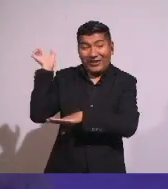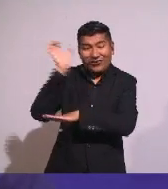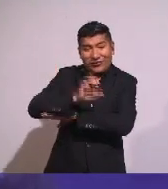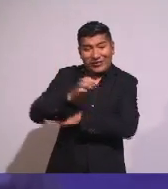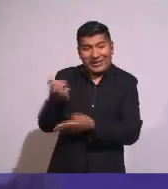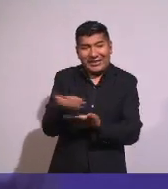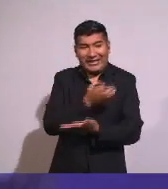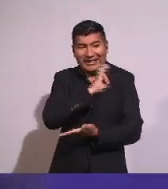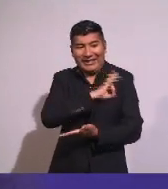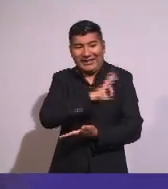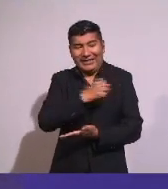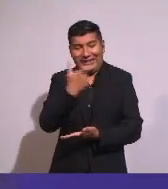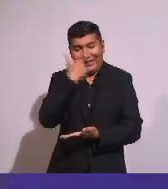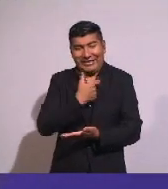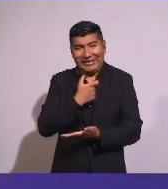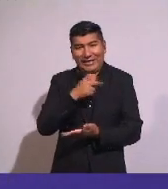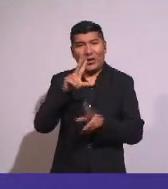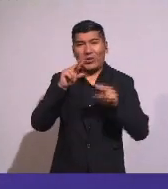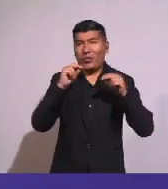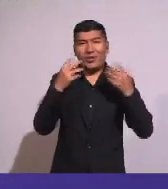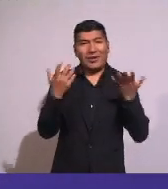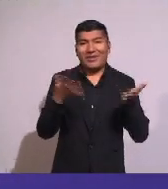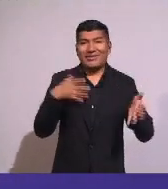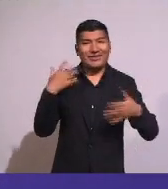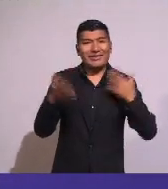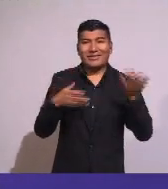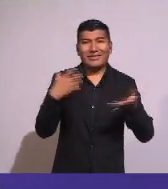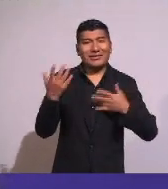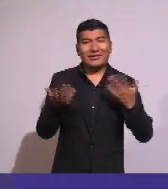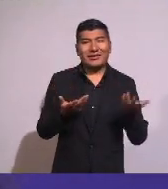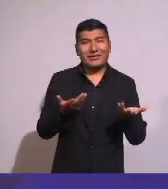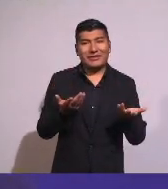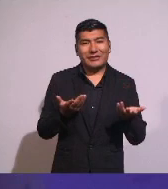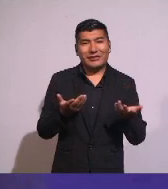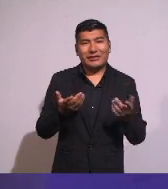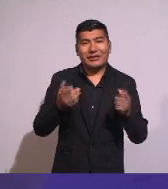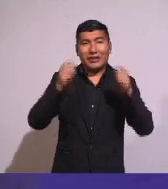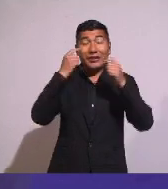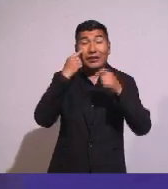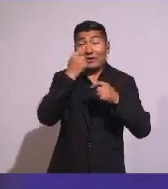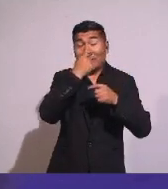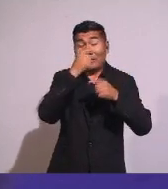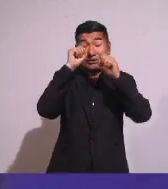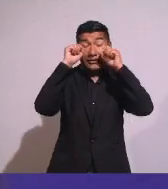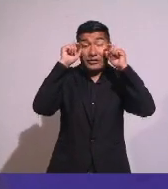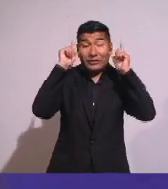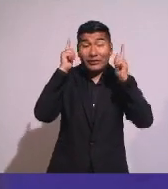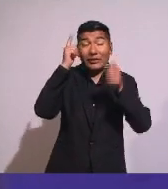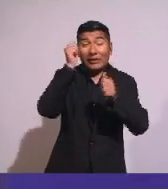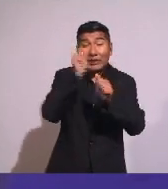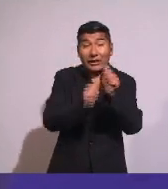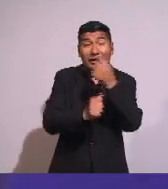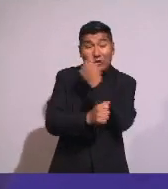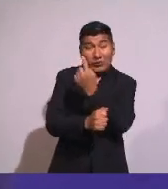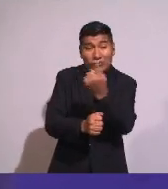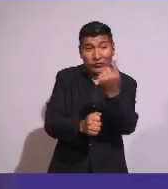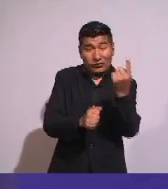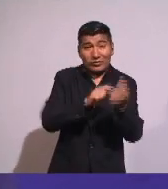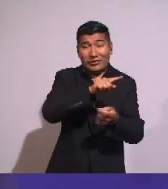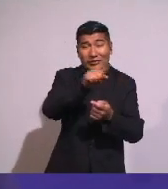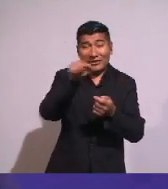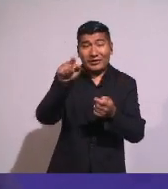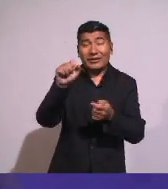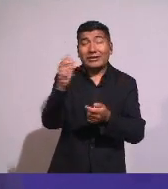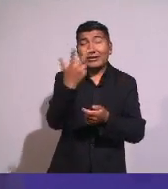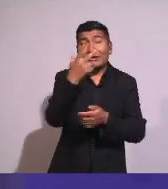provecho personal no da la felicidad descubramos cada uno de nosotros este domingo tercer domingo de cuaresma